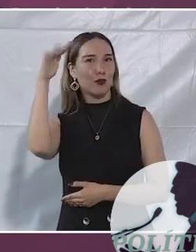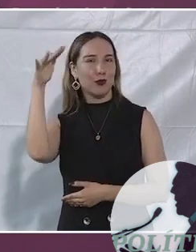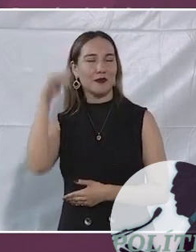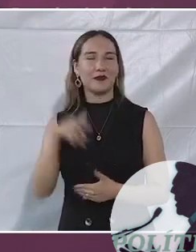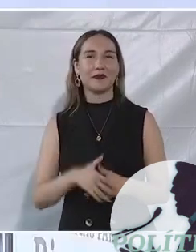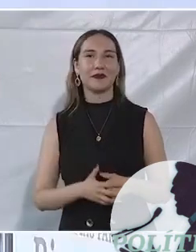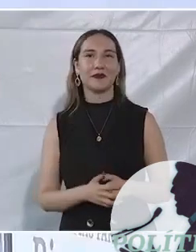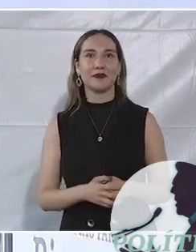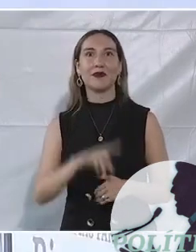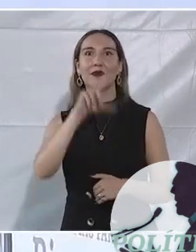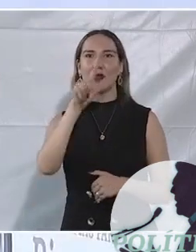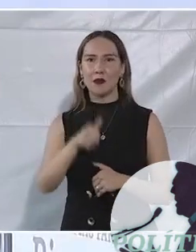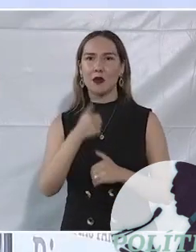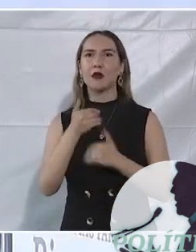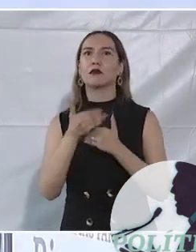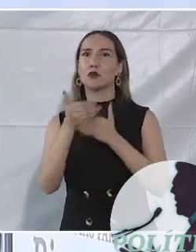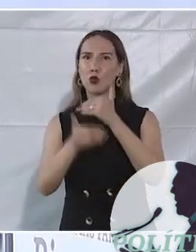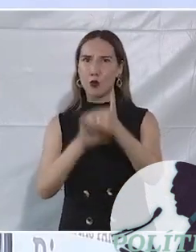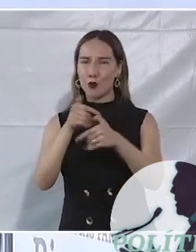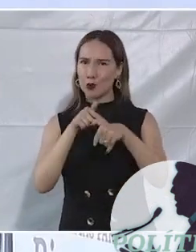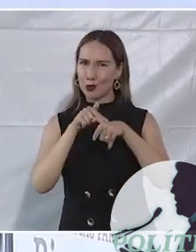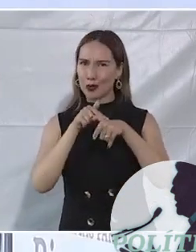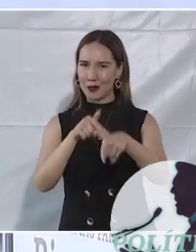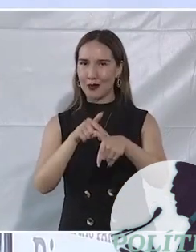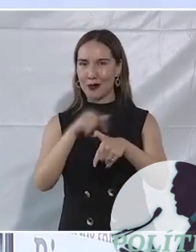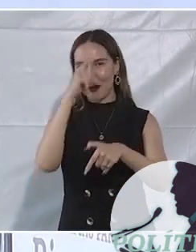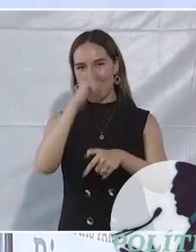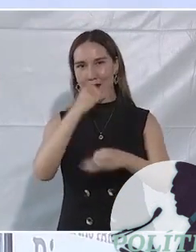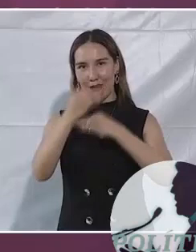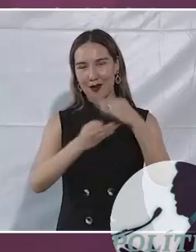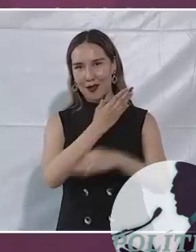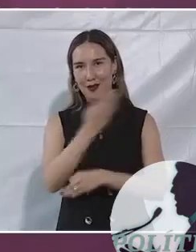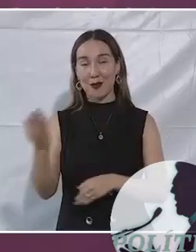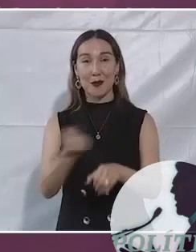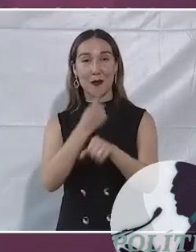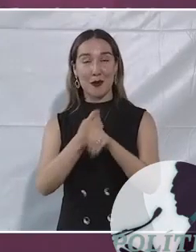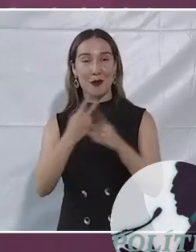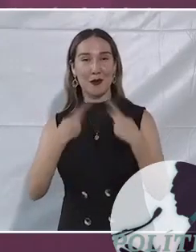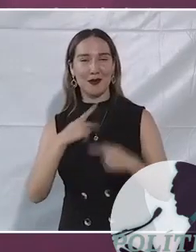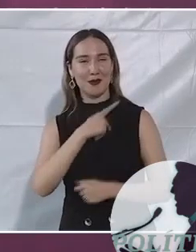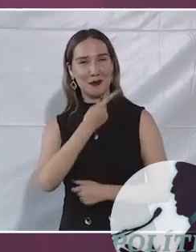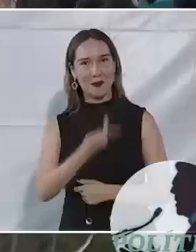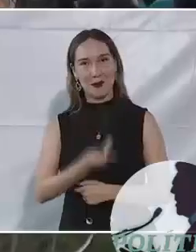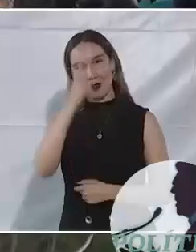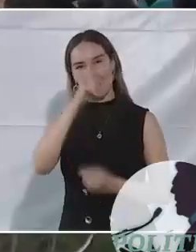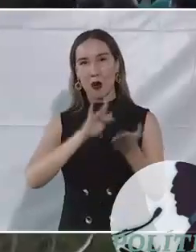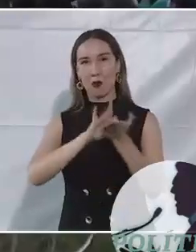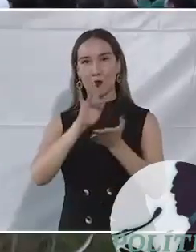a seguir avanzando. Por el bien de todos, primero los pobres. Muchas gracias.